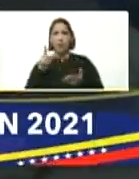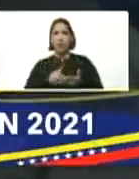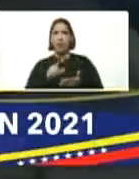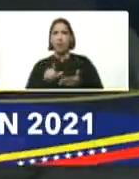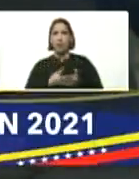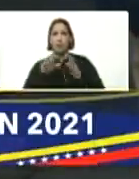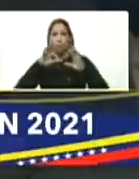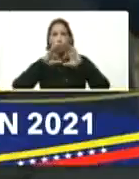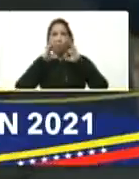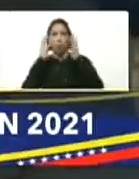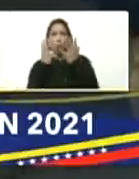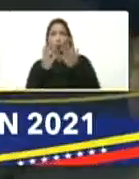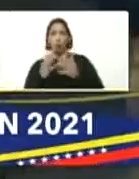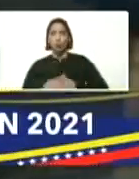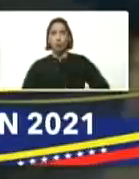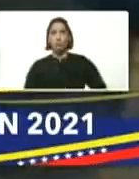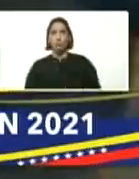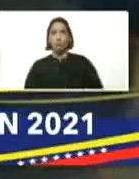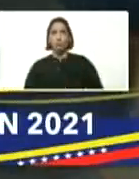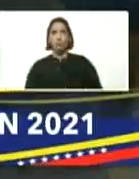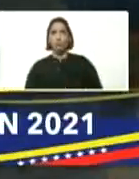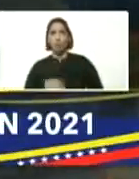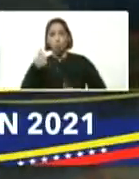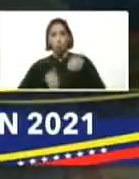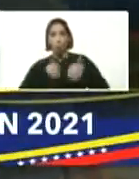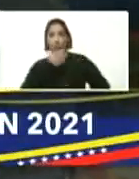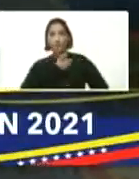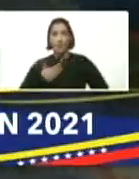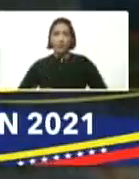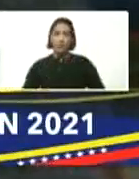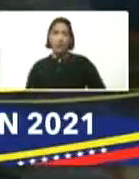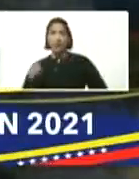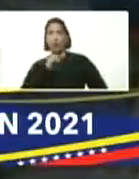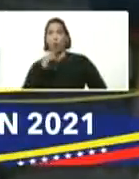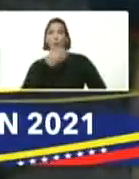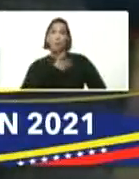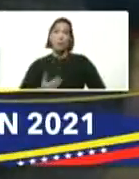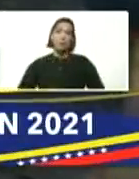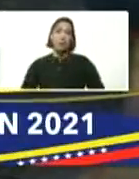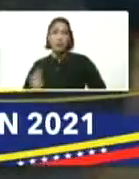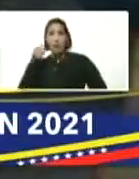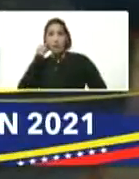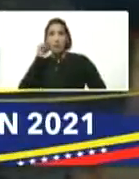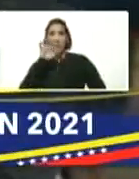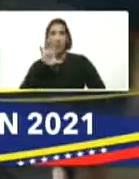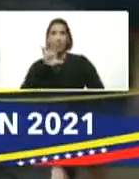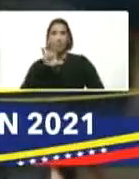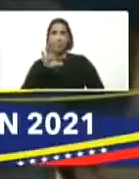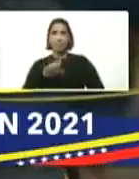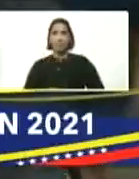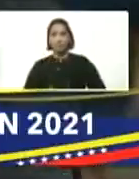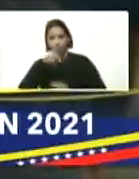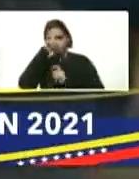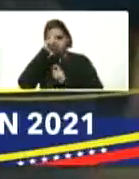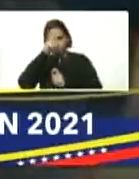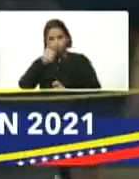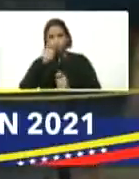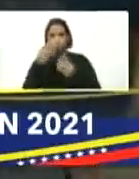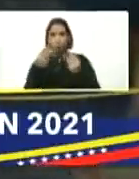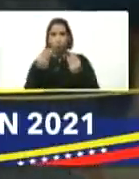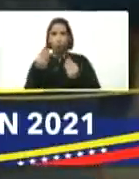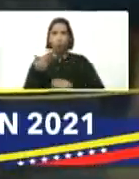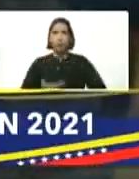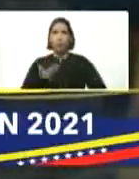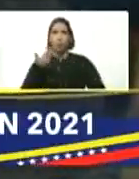el mundo al que el presidente o la presidenta de la nación le consagre tanta